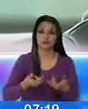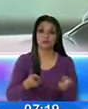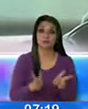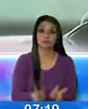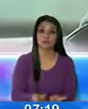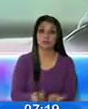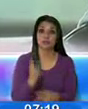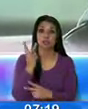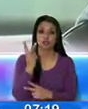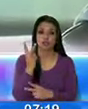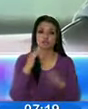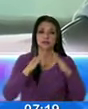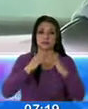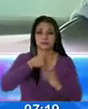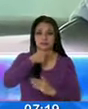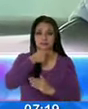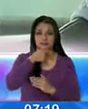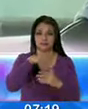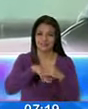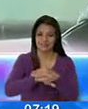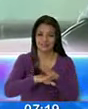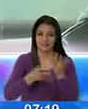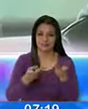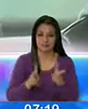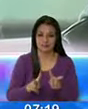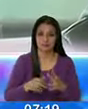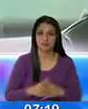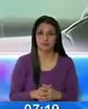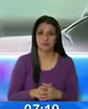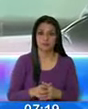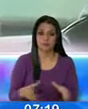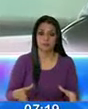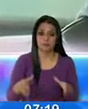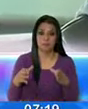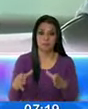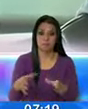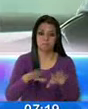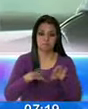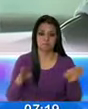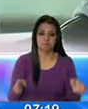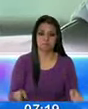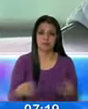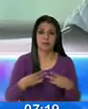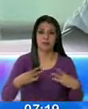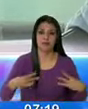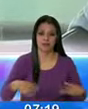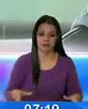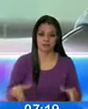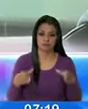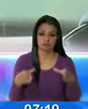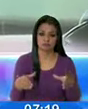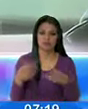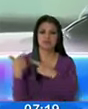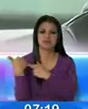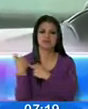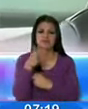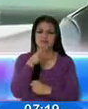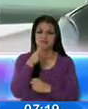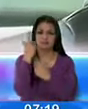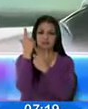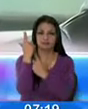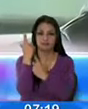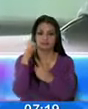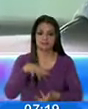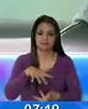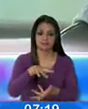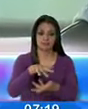también dos geriátricos. En la entrega de los paquetes electorales estuvo a cargo de las Fuerzas Armadas y